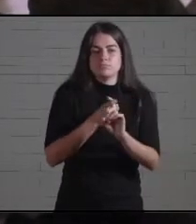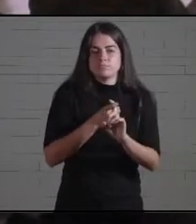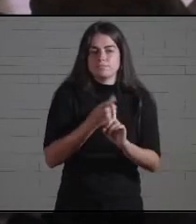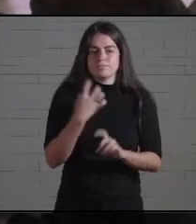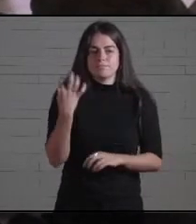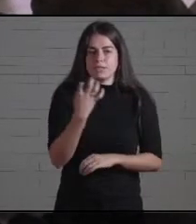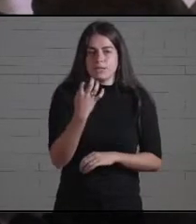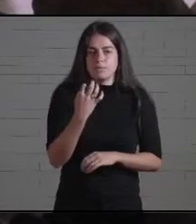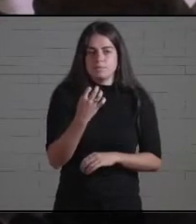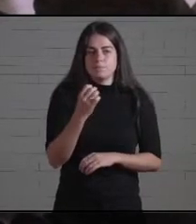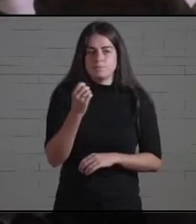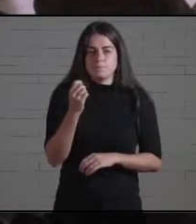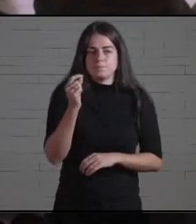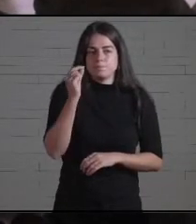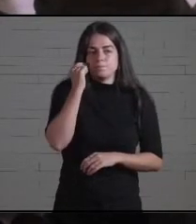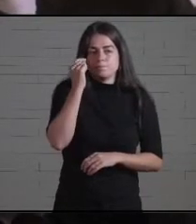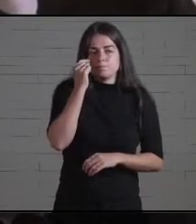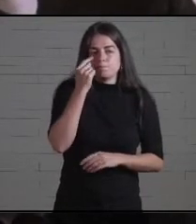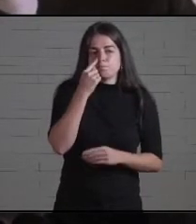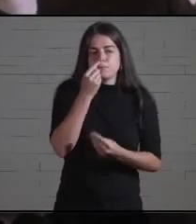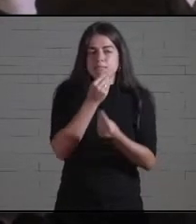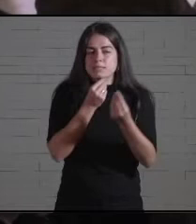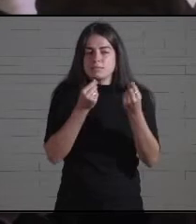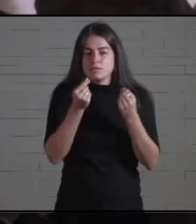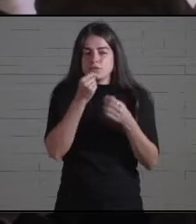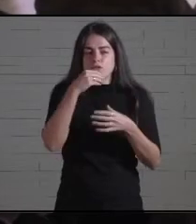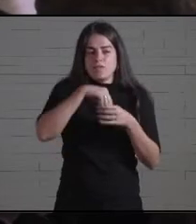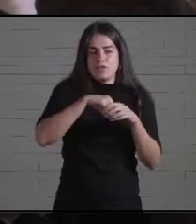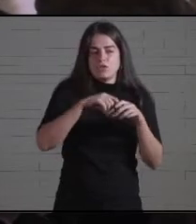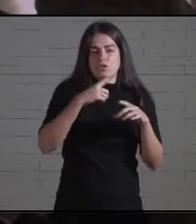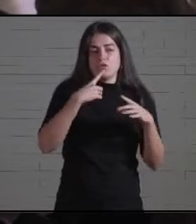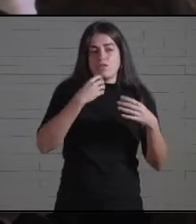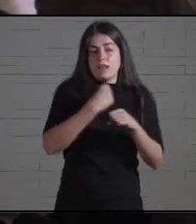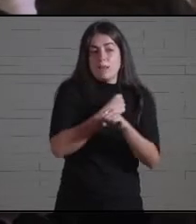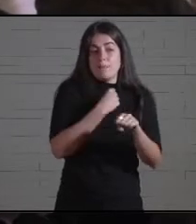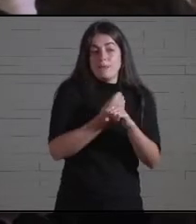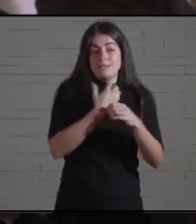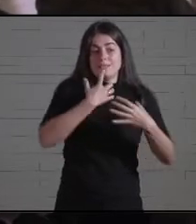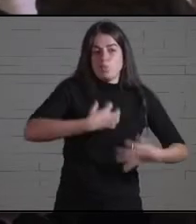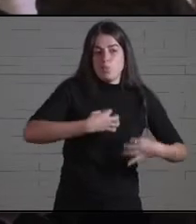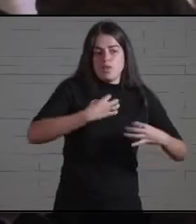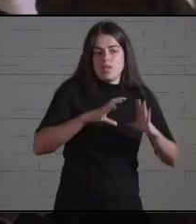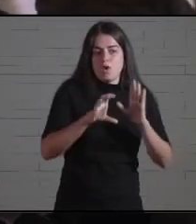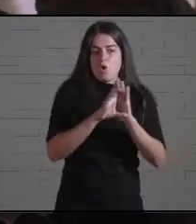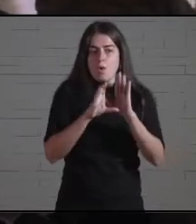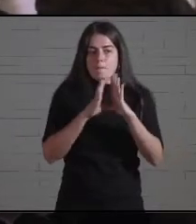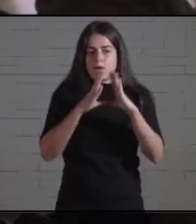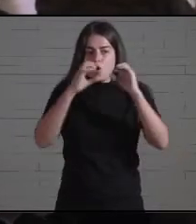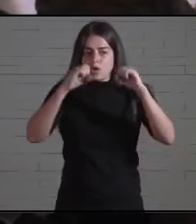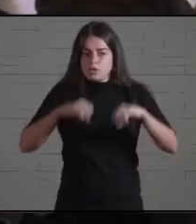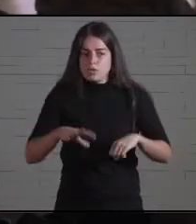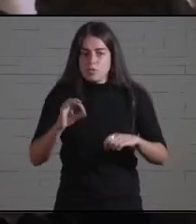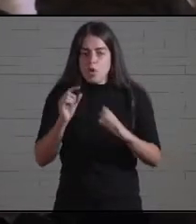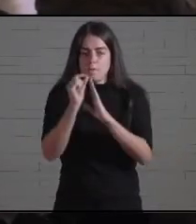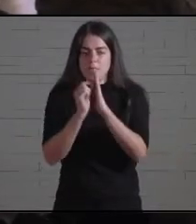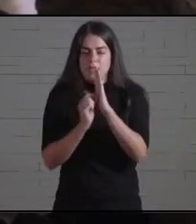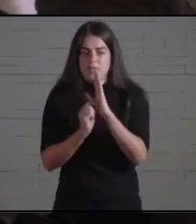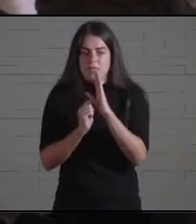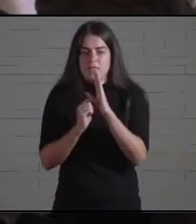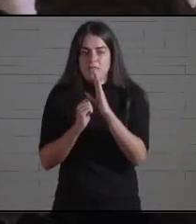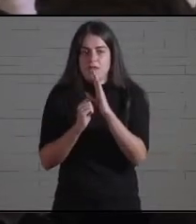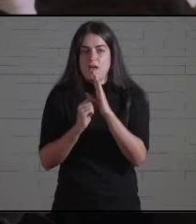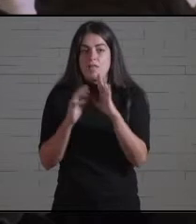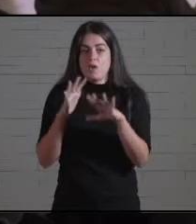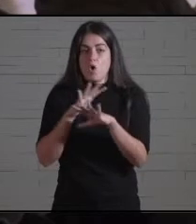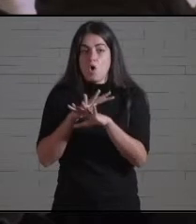que la percepción de seguridad en el empleo, los convenios colectivos con medida de conciliación y con formación